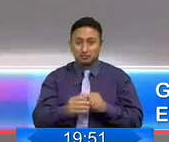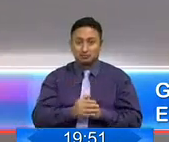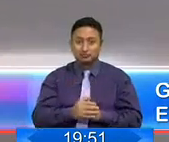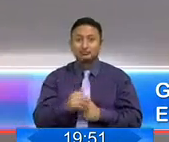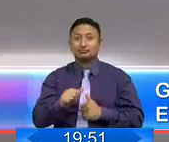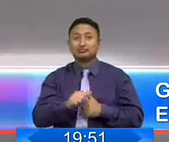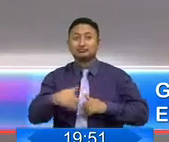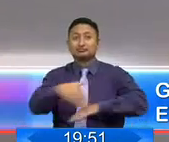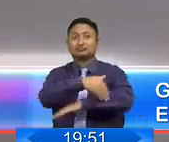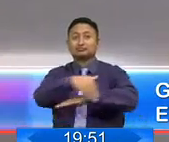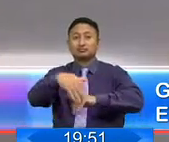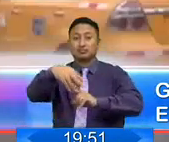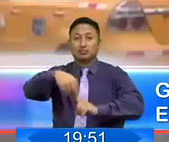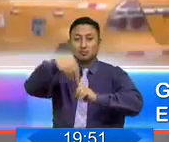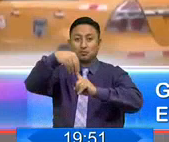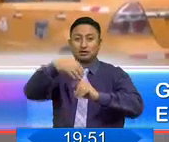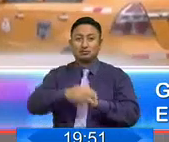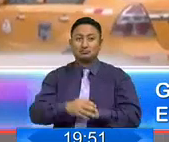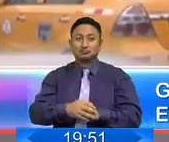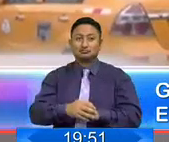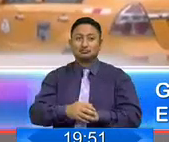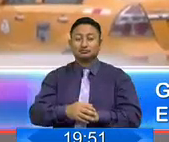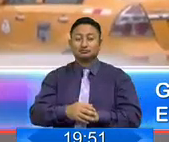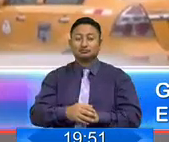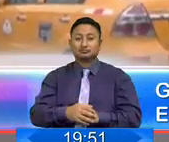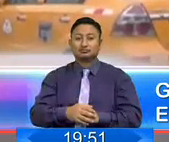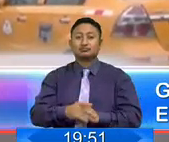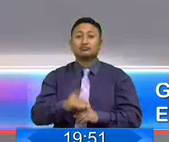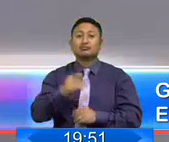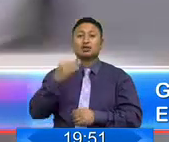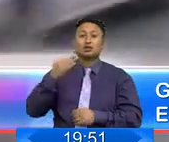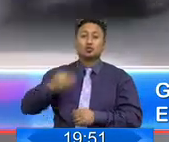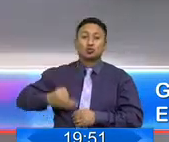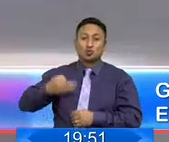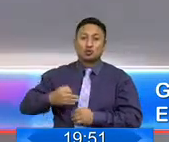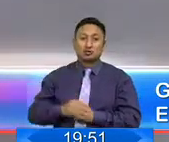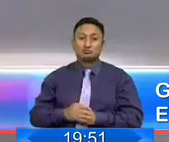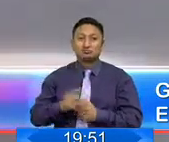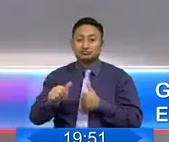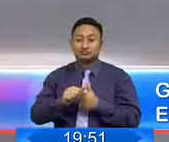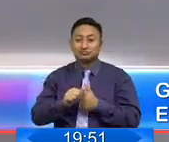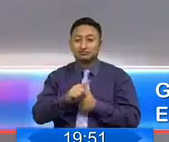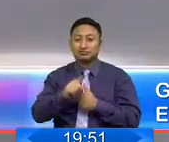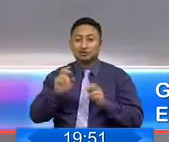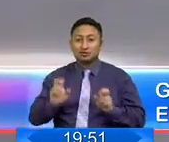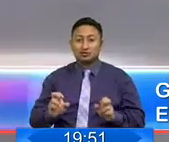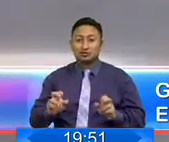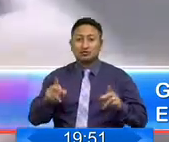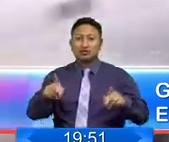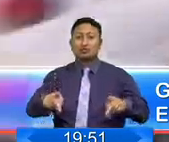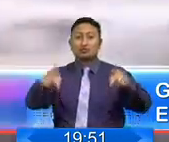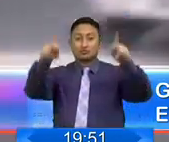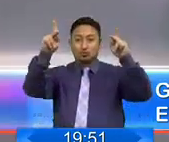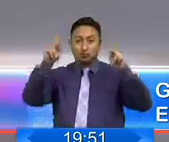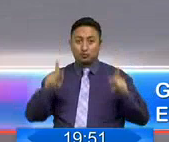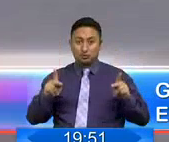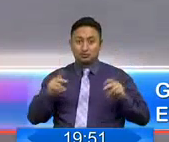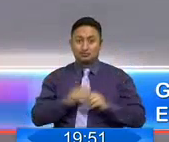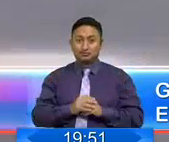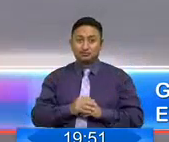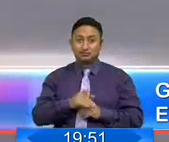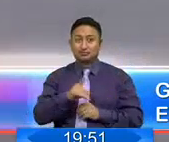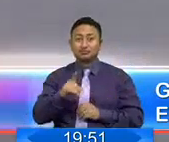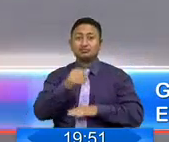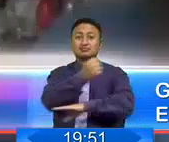las avenidas principales, en la ciudad de La Primavera 1, en Durán. A pocos metros de subir el puente que une ese cantón de la provincia del Guayas con